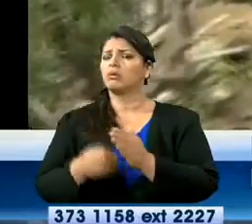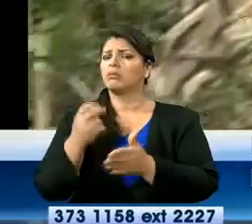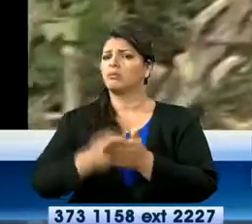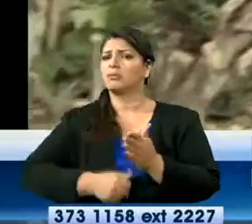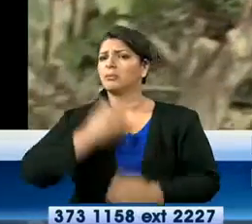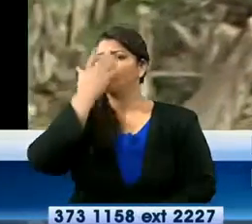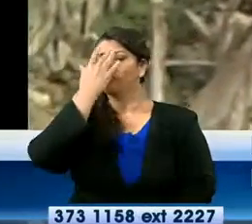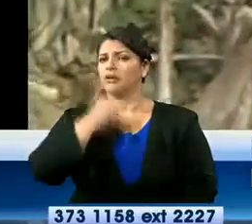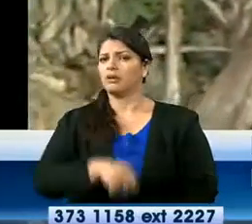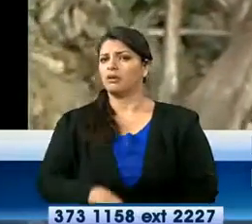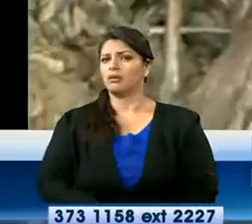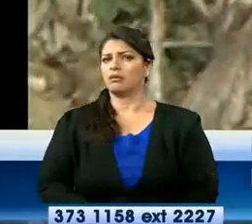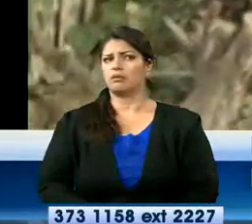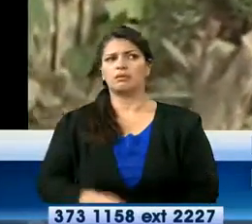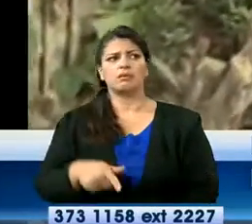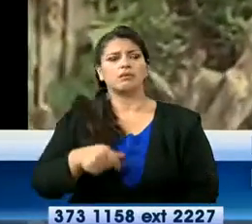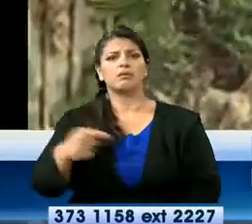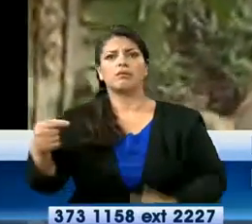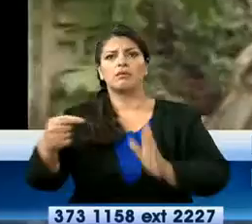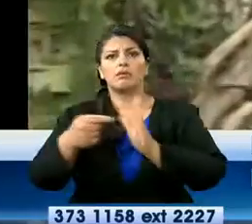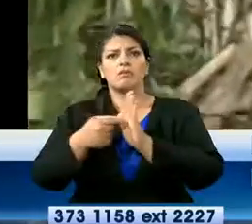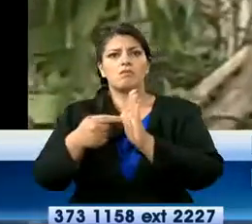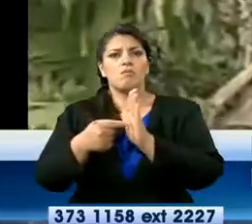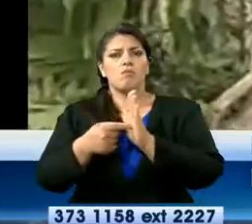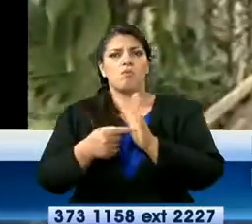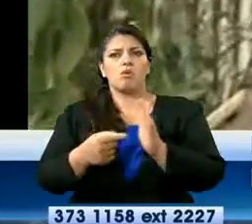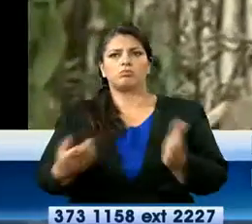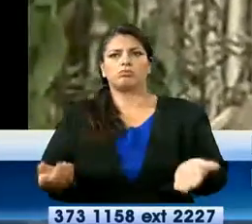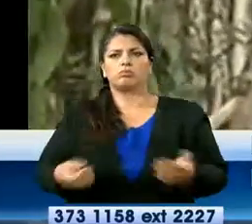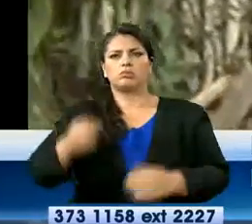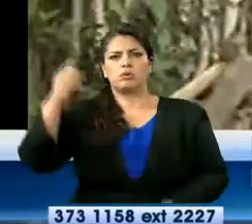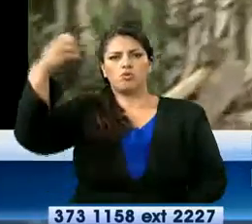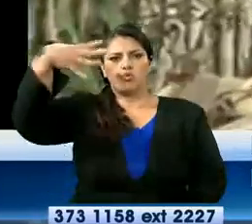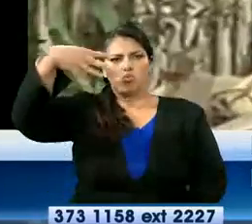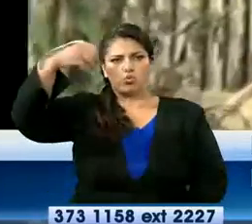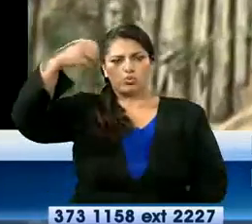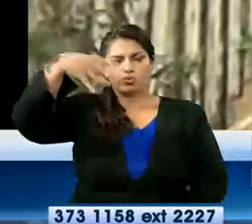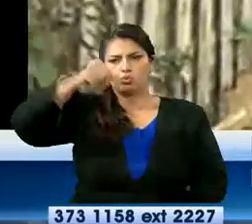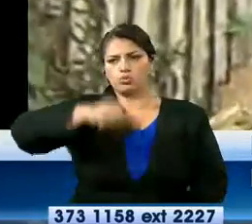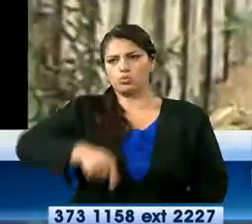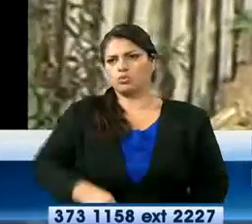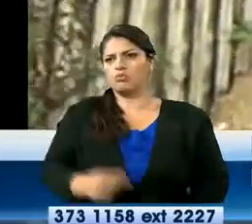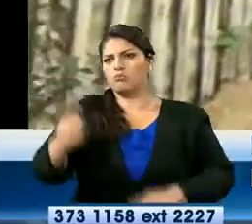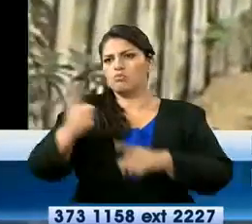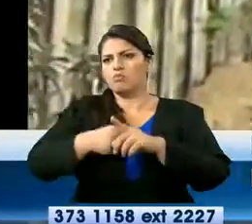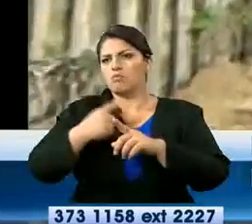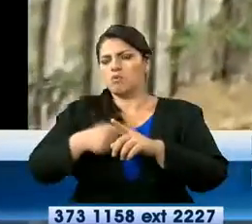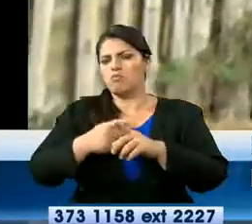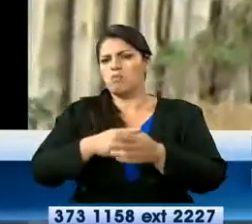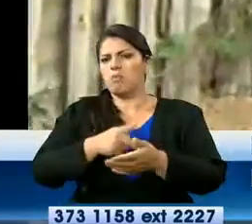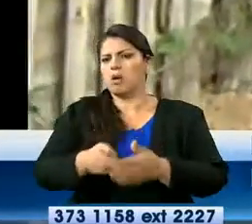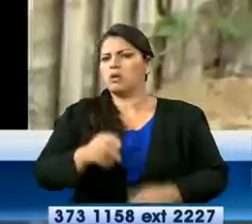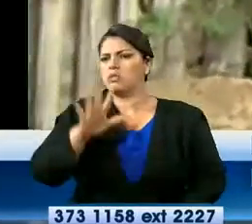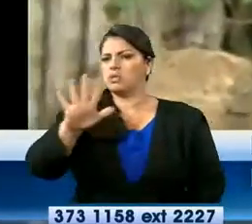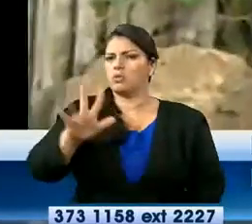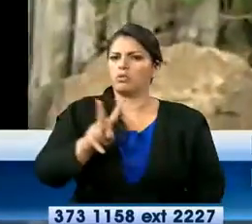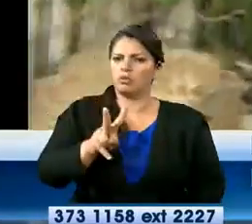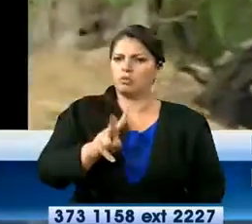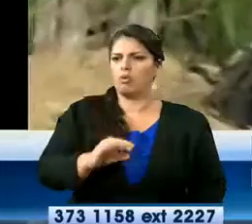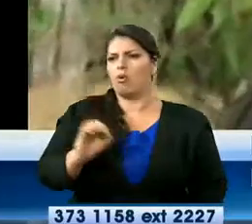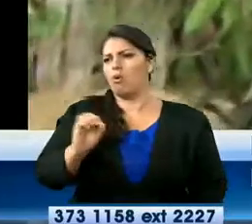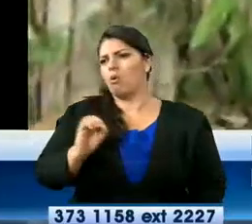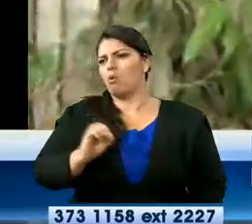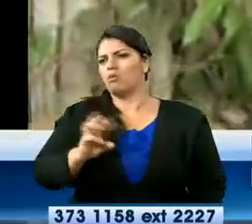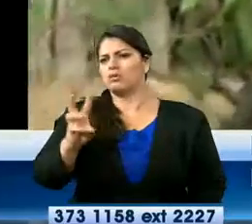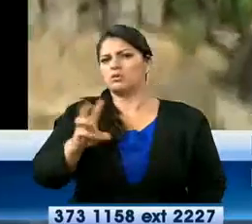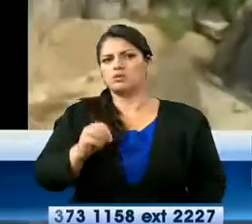televisor. Y vengo y pago 52, a veces $60. Yo no estoy trabajando, a mí me van a operar,